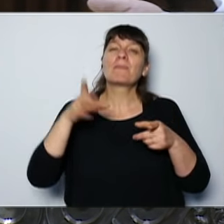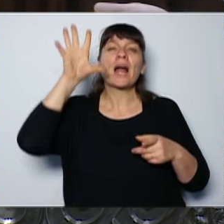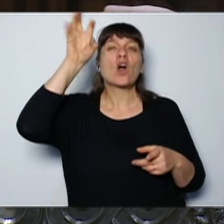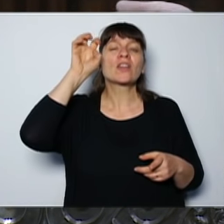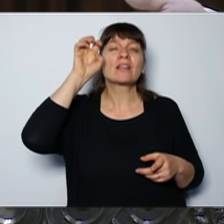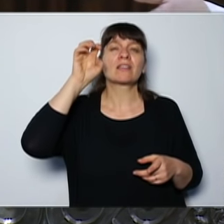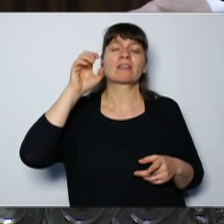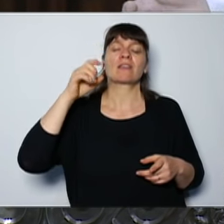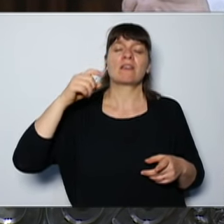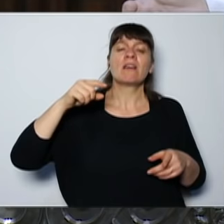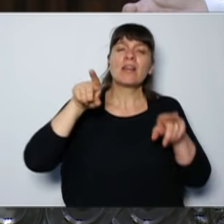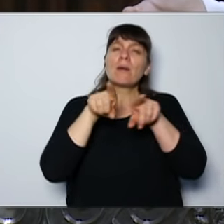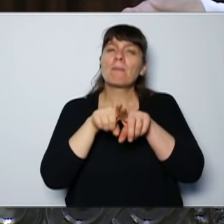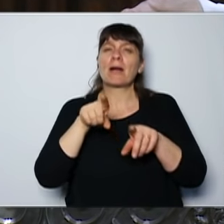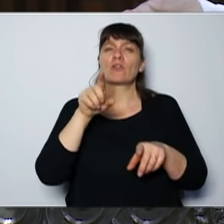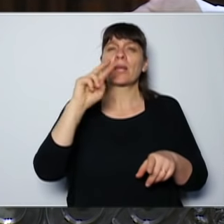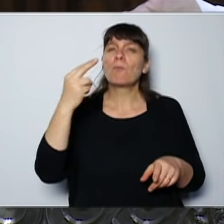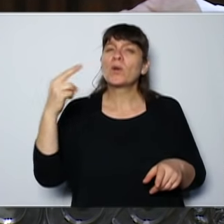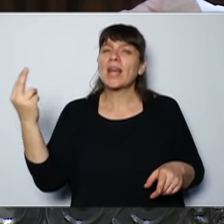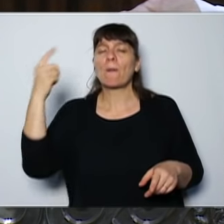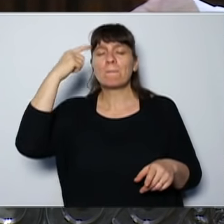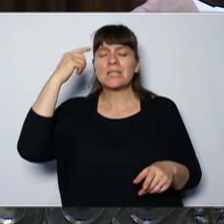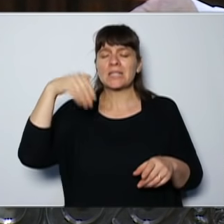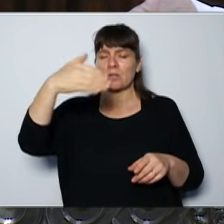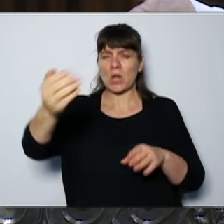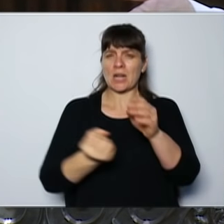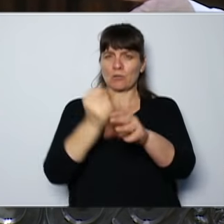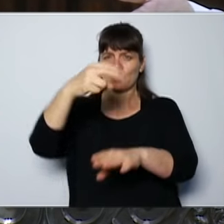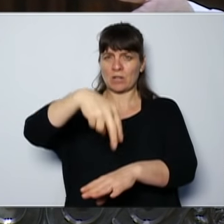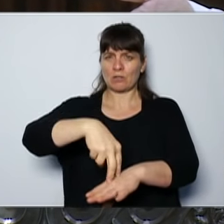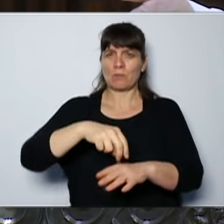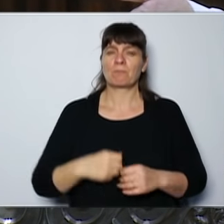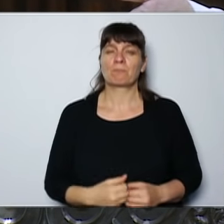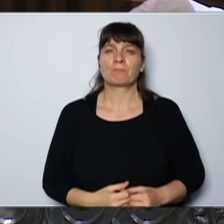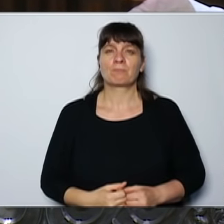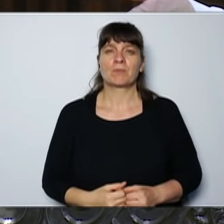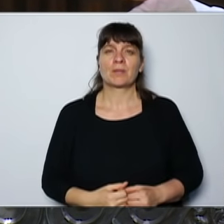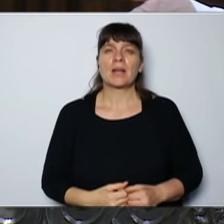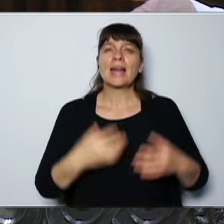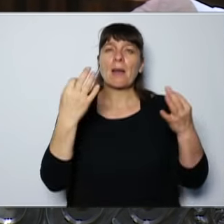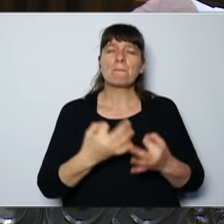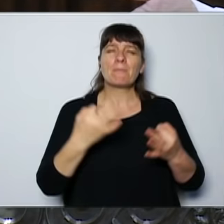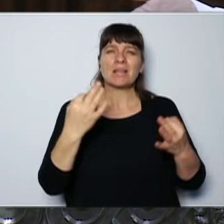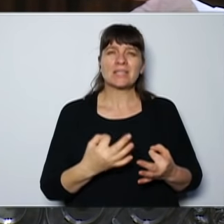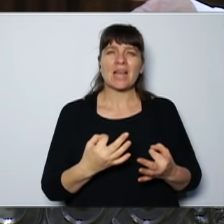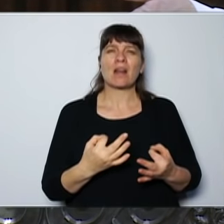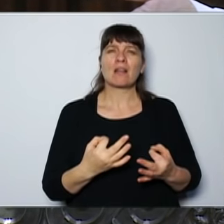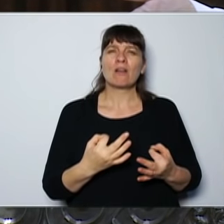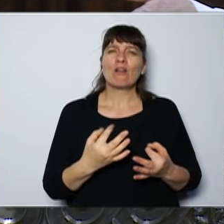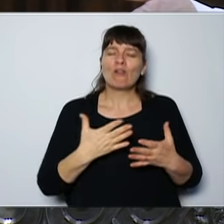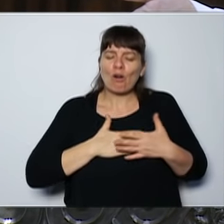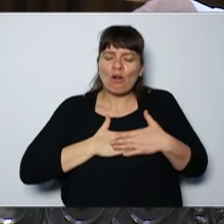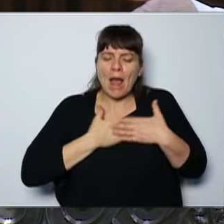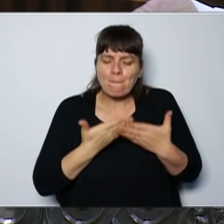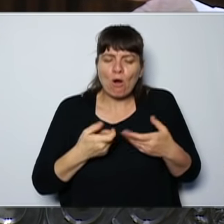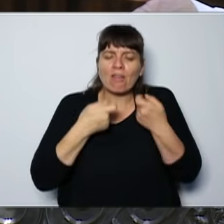También acordate de nuestros hermanos que durmieron en la esperanza de la resurrección, en especial quienes se dedicaron con